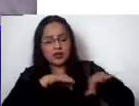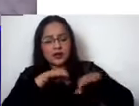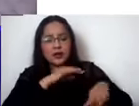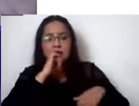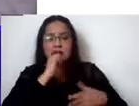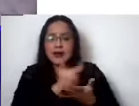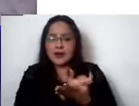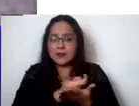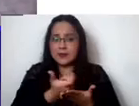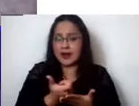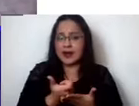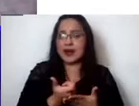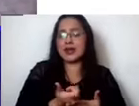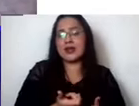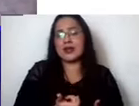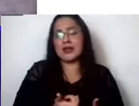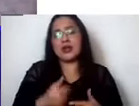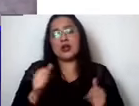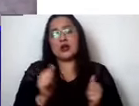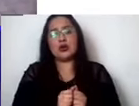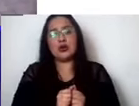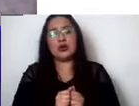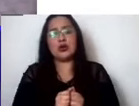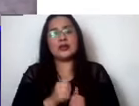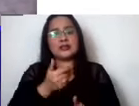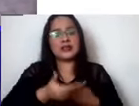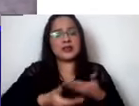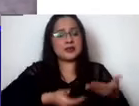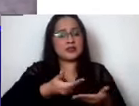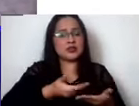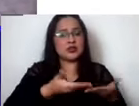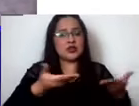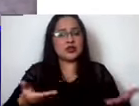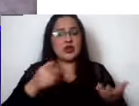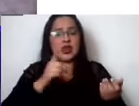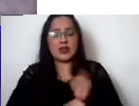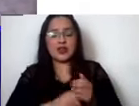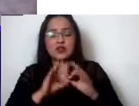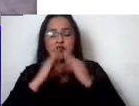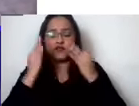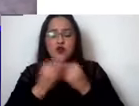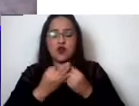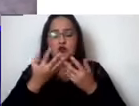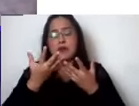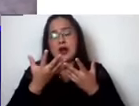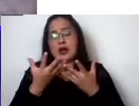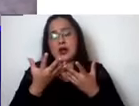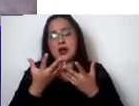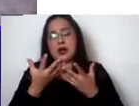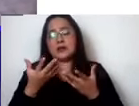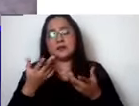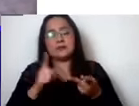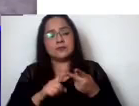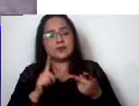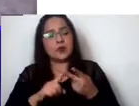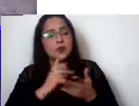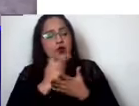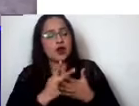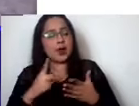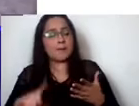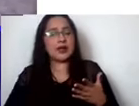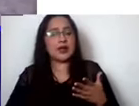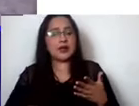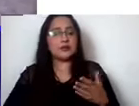remunerados mediante servicios públicos, infraestructuras y políticas de protección